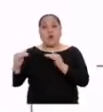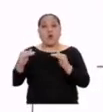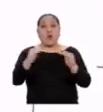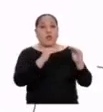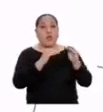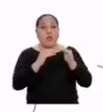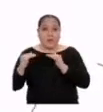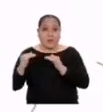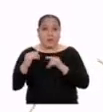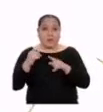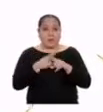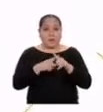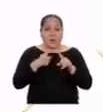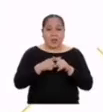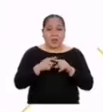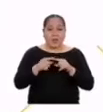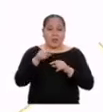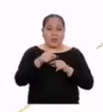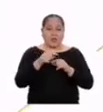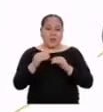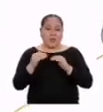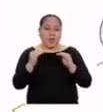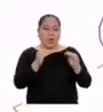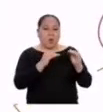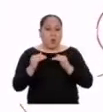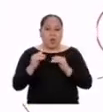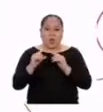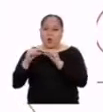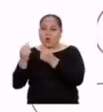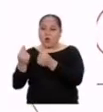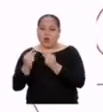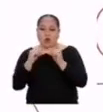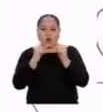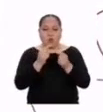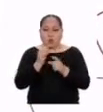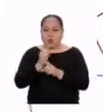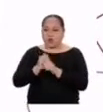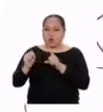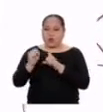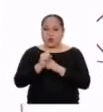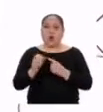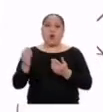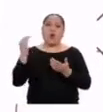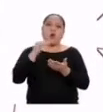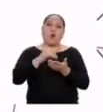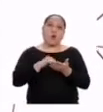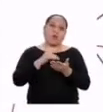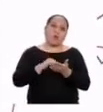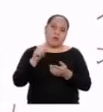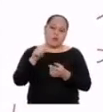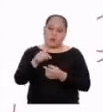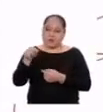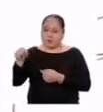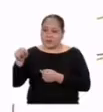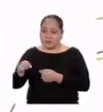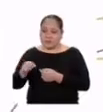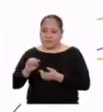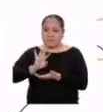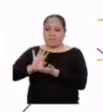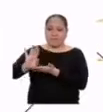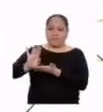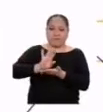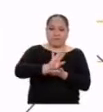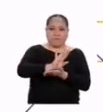el resultado era homogeneizar a los grupos sociales, encontrándose nuevamente ante tejidos